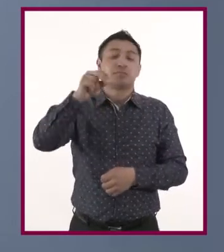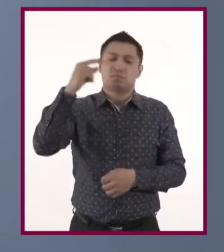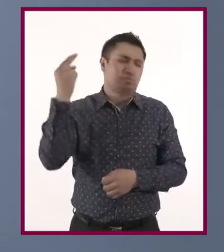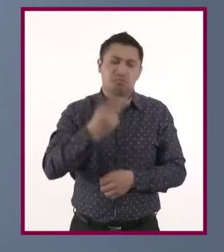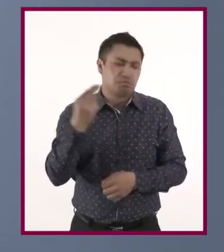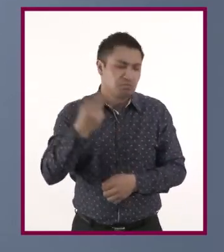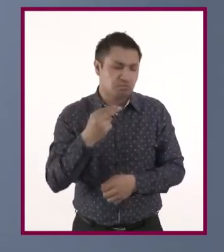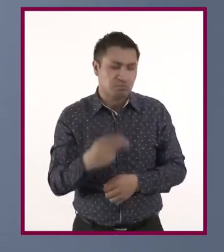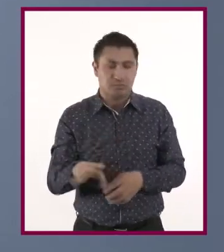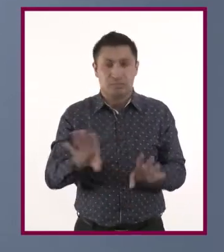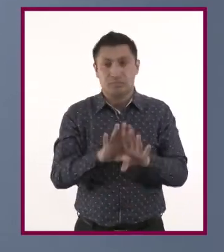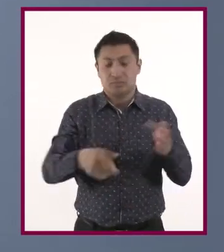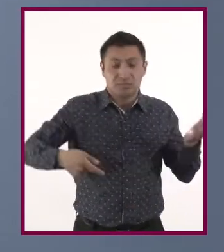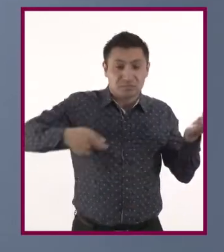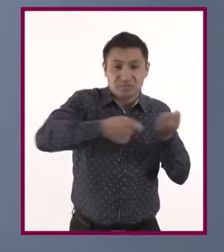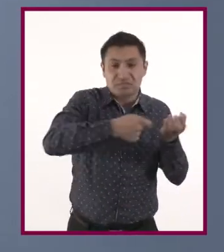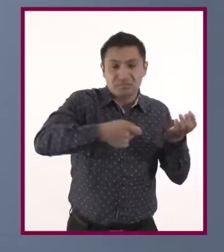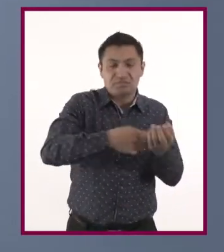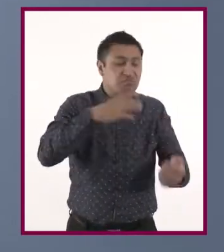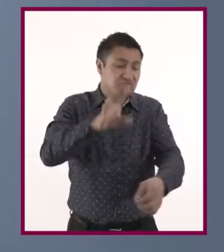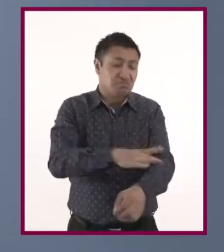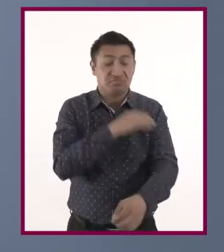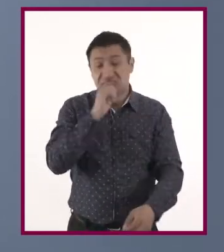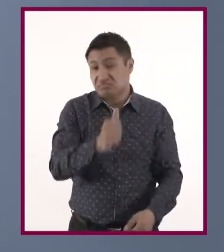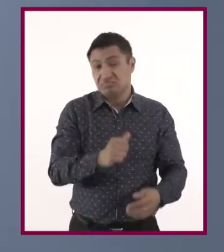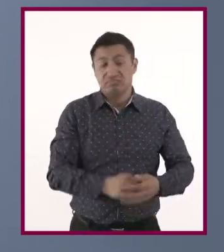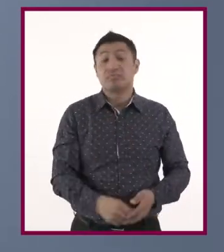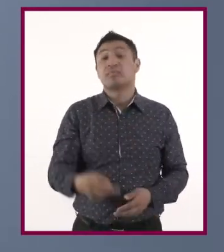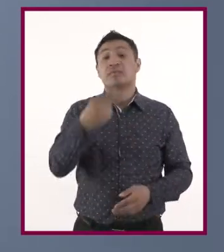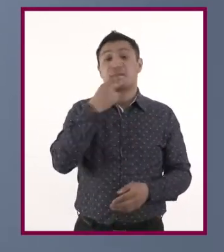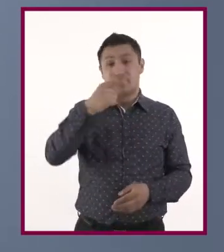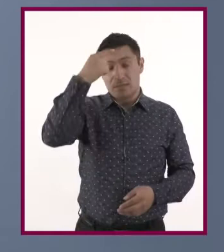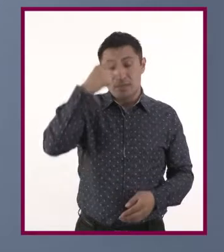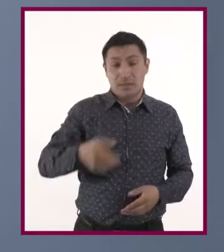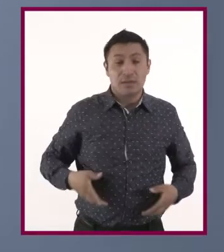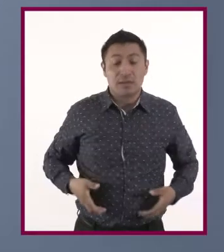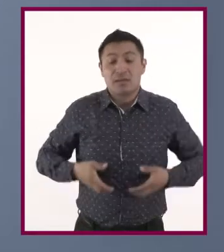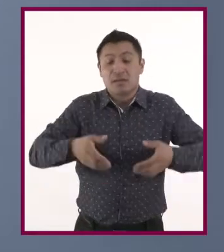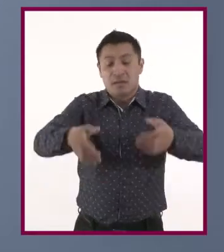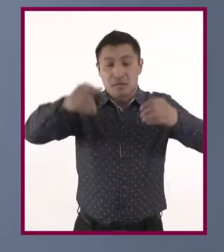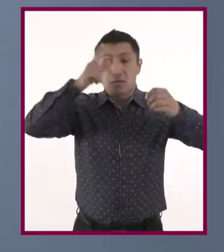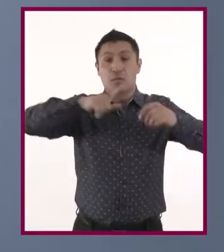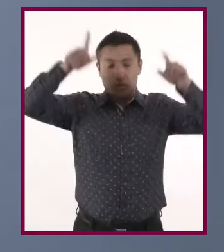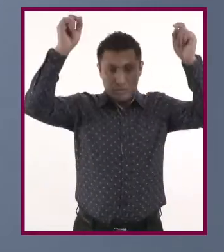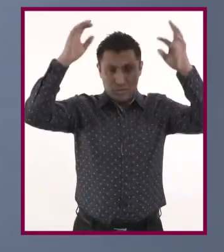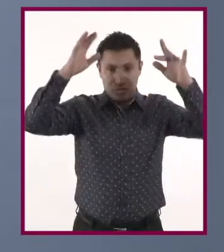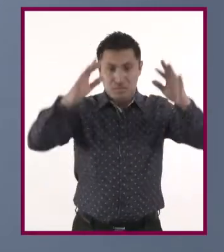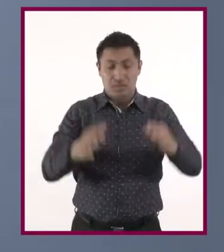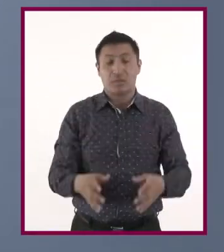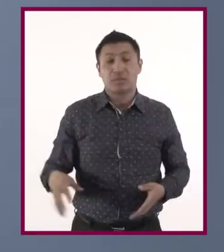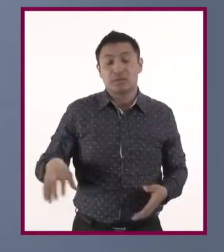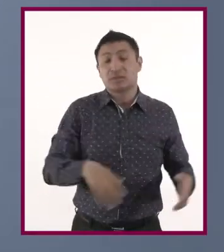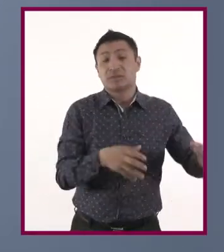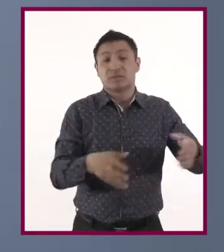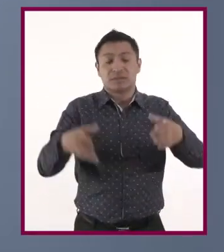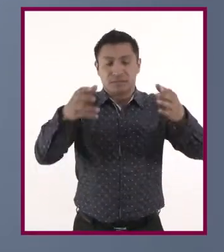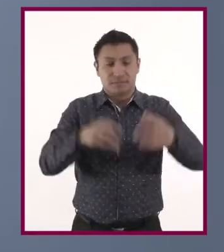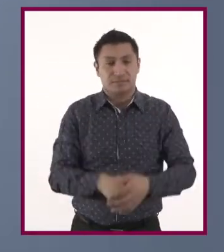contar con un tendido de fuente eléctrica. Se usan para alumbrar calles, jardines, caminos y